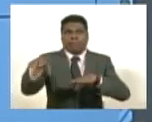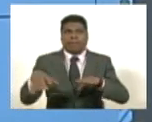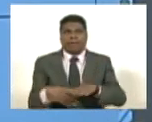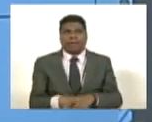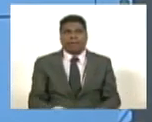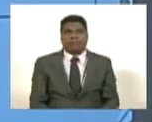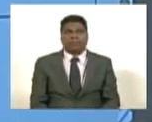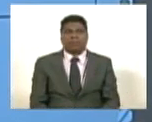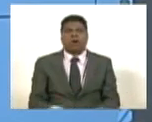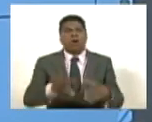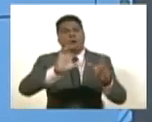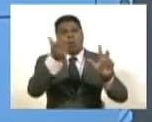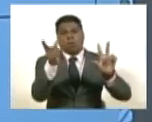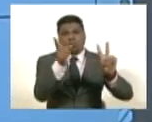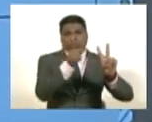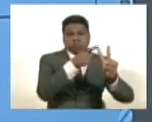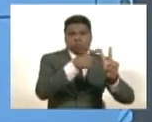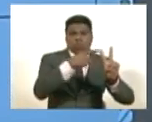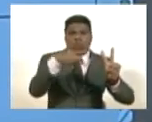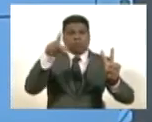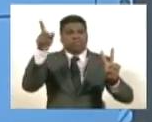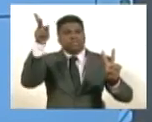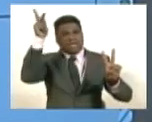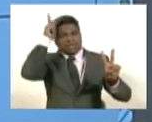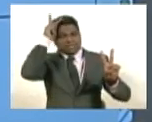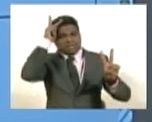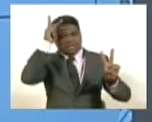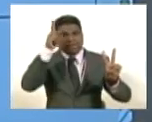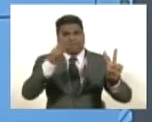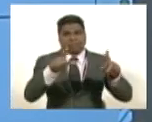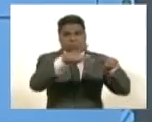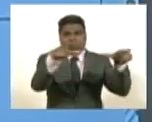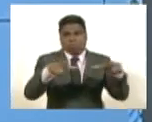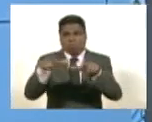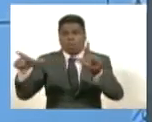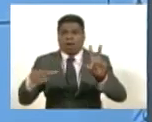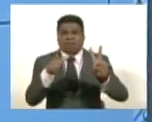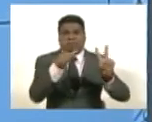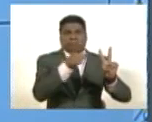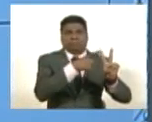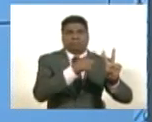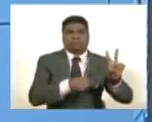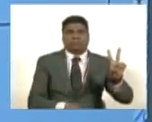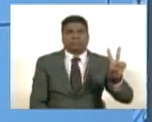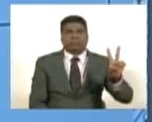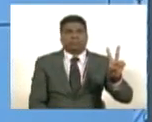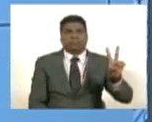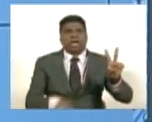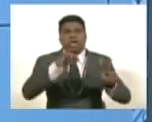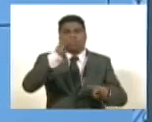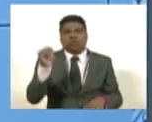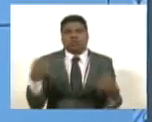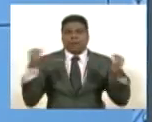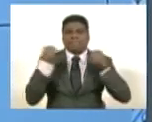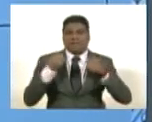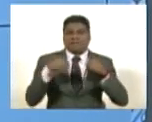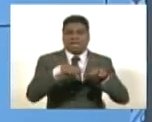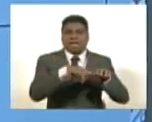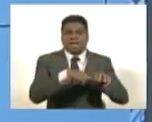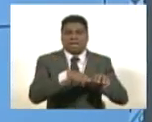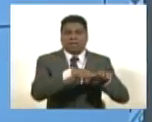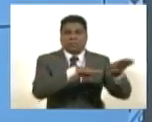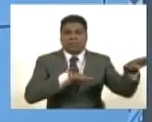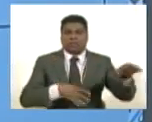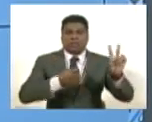constituyentes indígenas que se conformarán por regiones, en el caso de Occidente, los estados Zulia, Mérida y Trujillo,